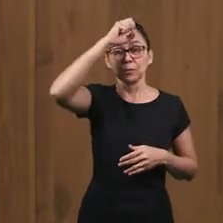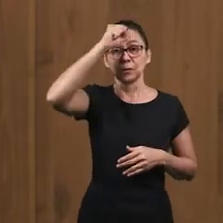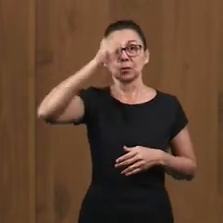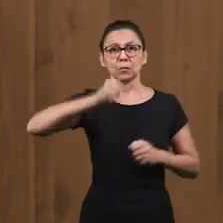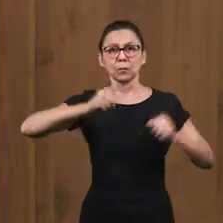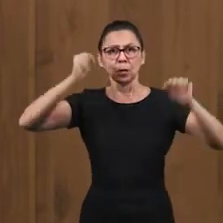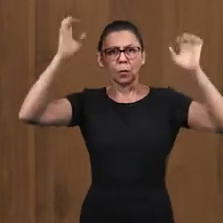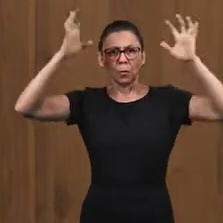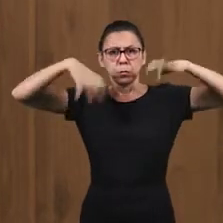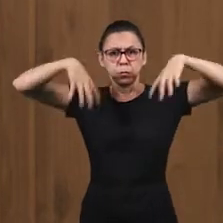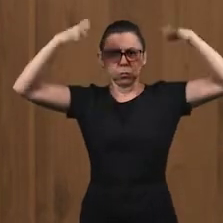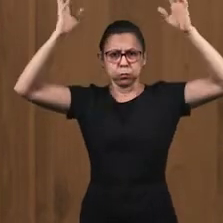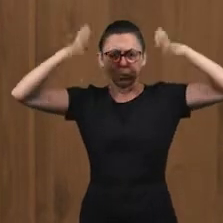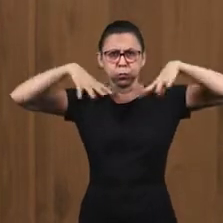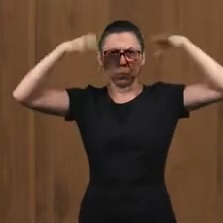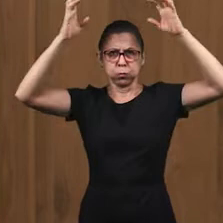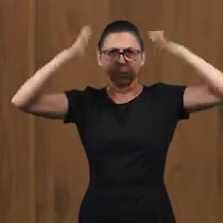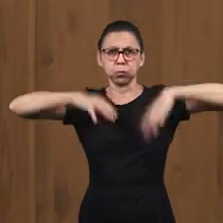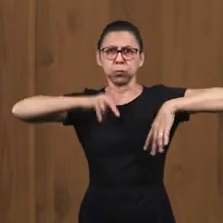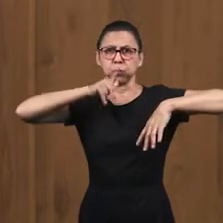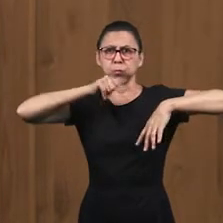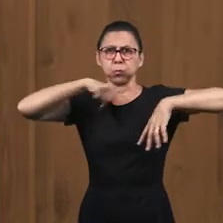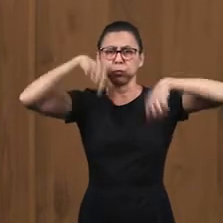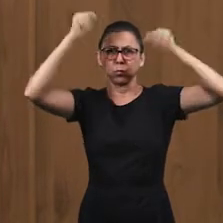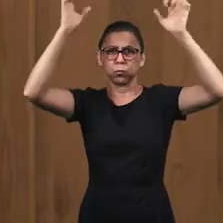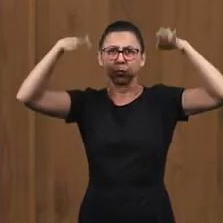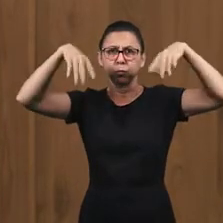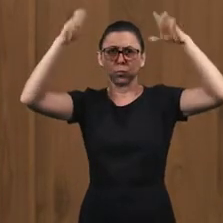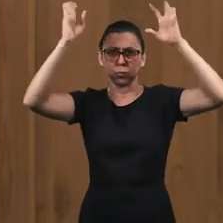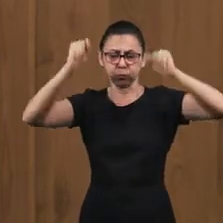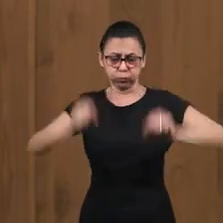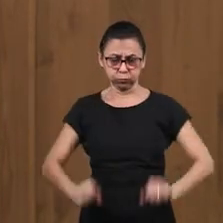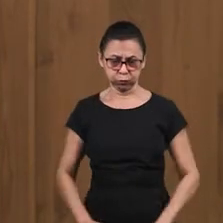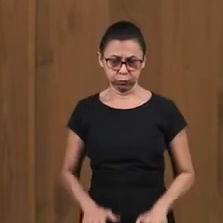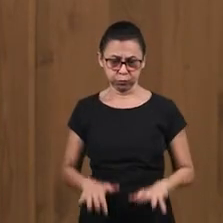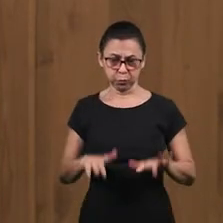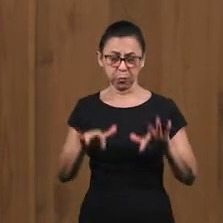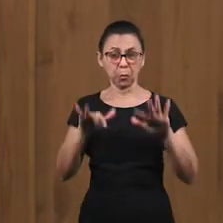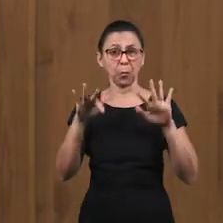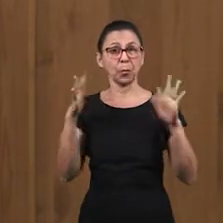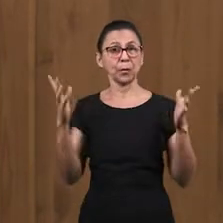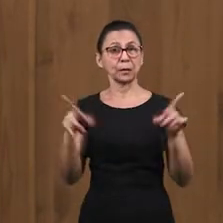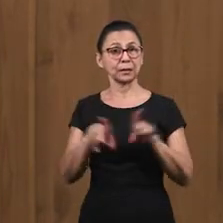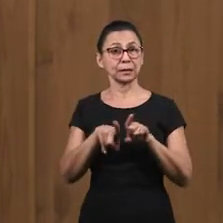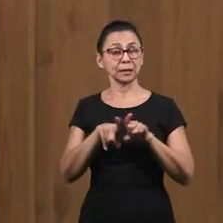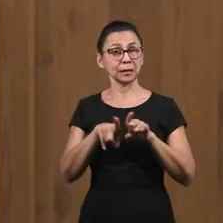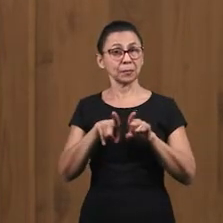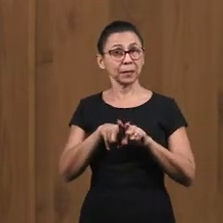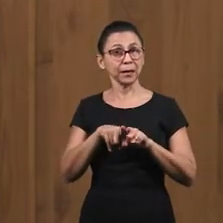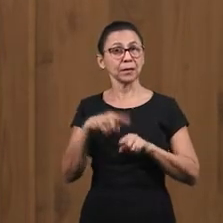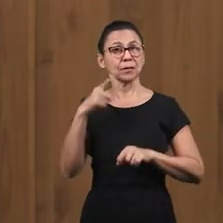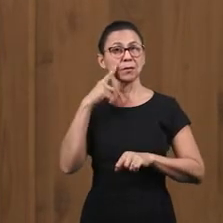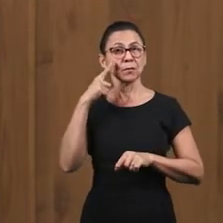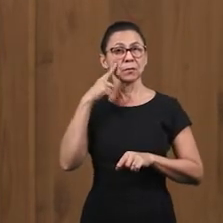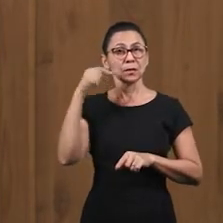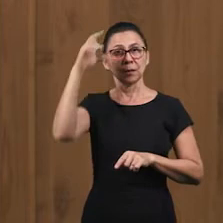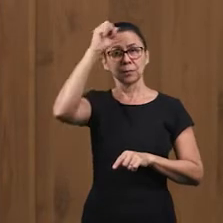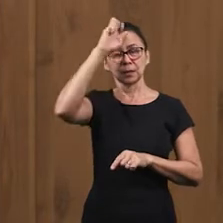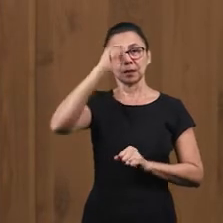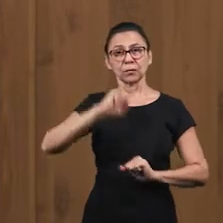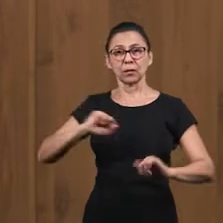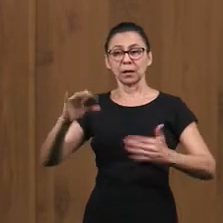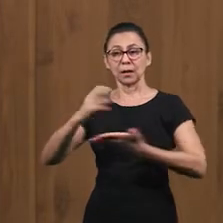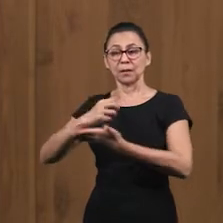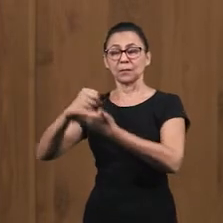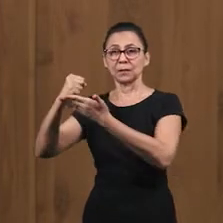diluvio y sobre un momento muy especial para la iglesia fiel, que es el arrebatamiento. Vamos a leer la